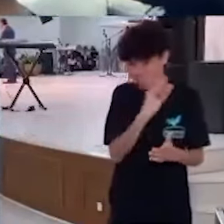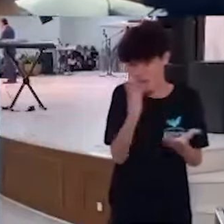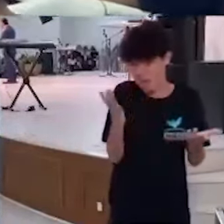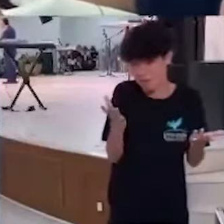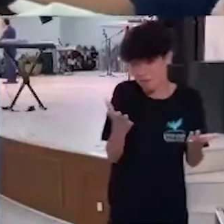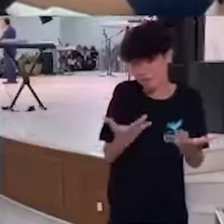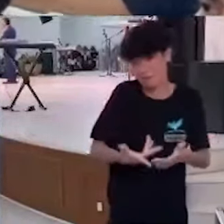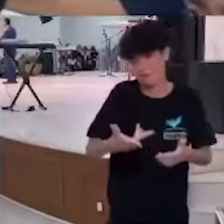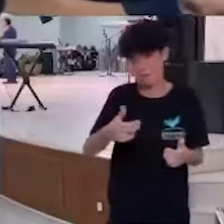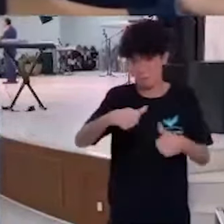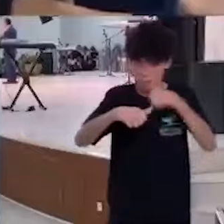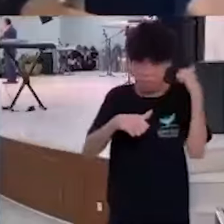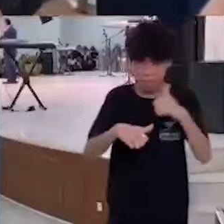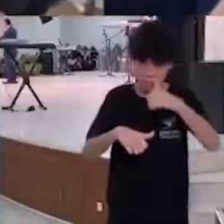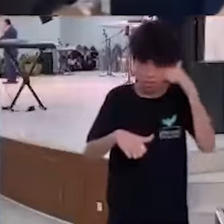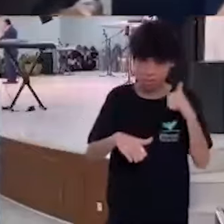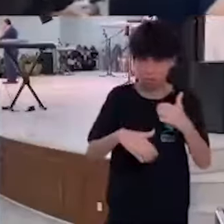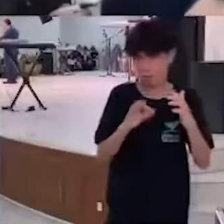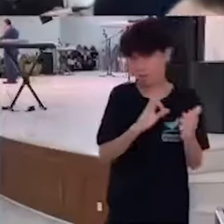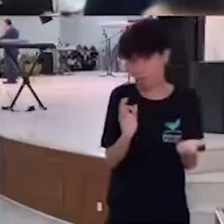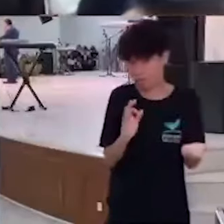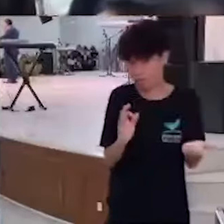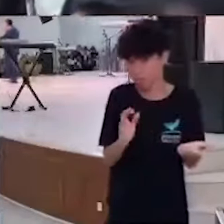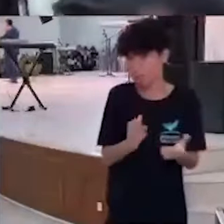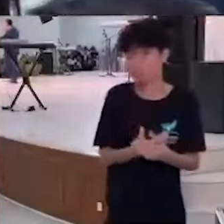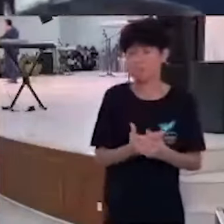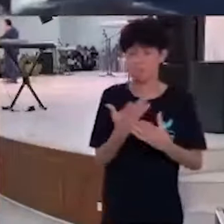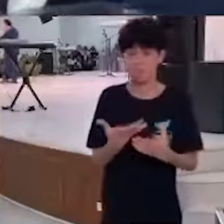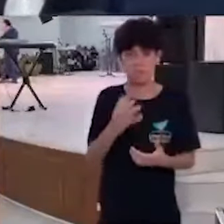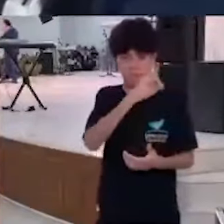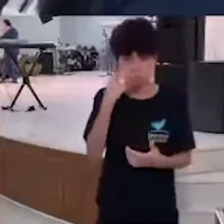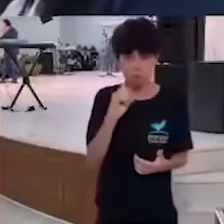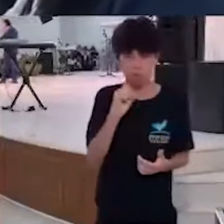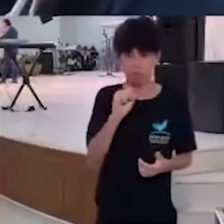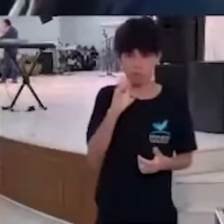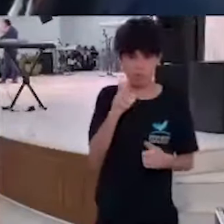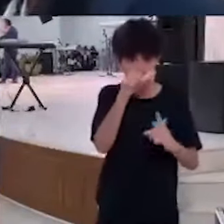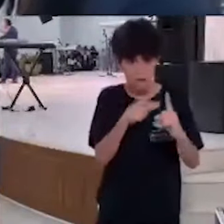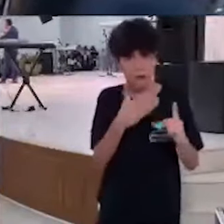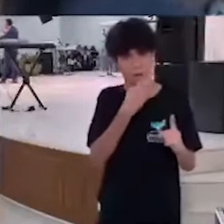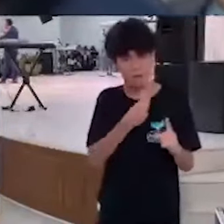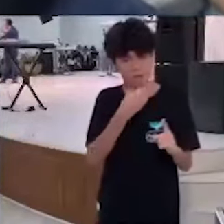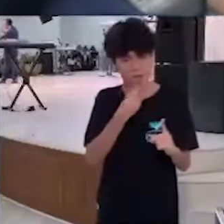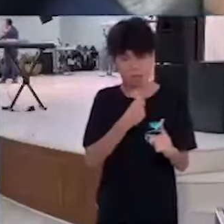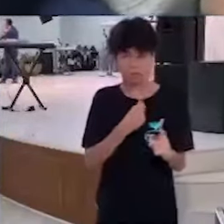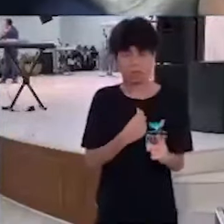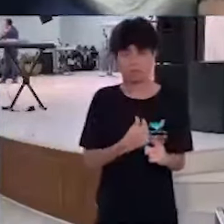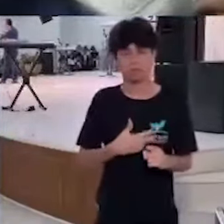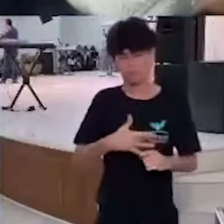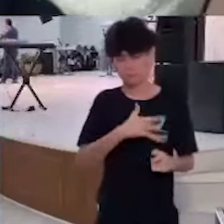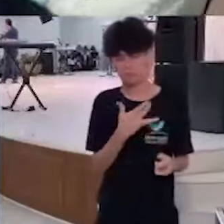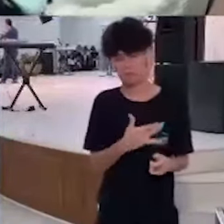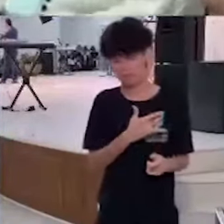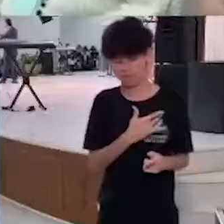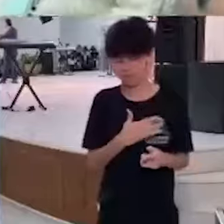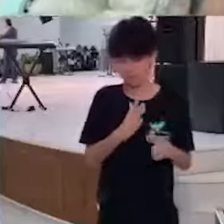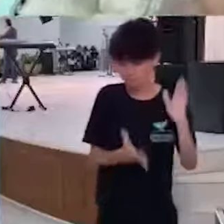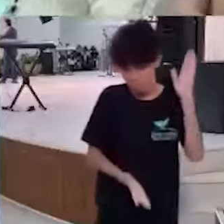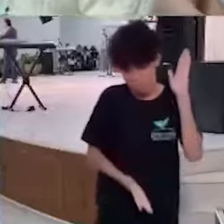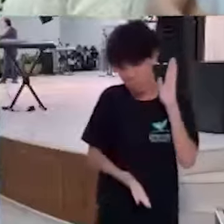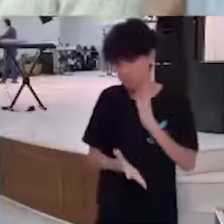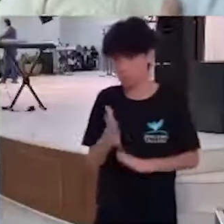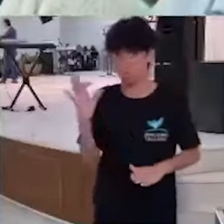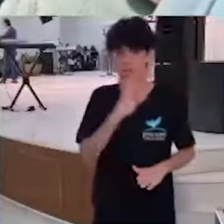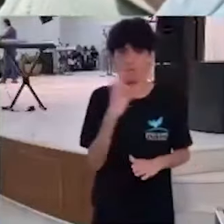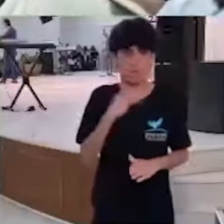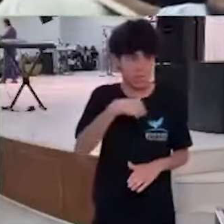tentación. Entonces José no se quedó ahí, José no se hizo el fuerte, porque sabía que podía entrar en un